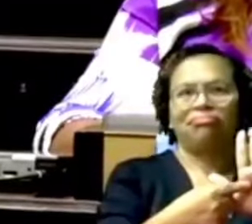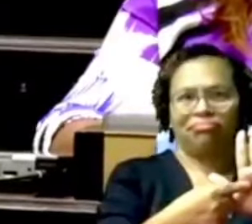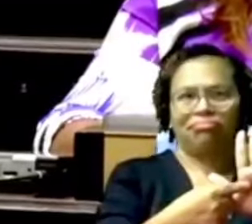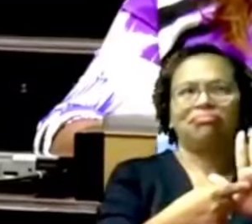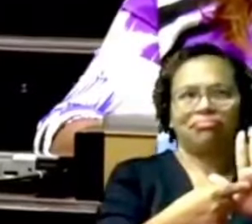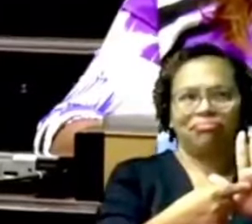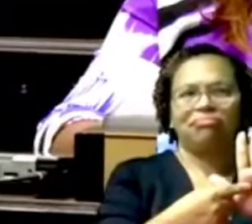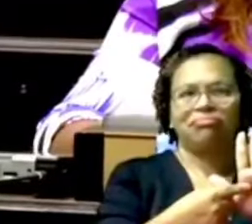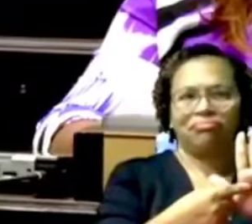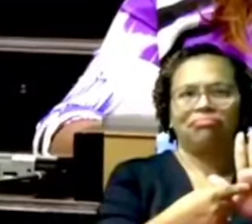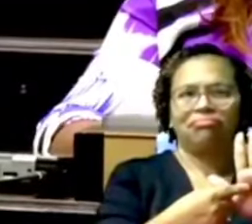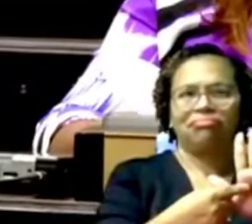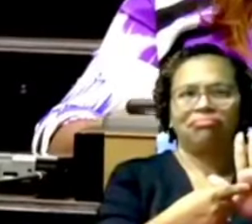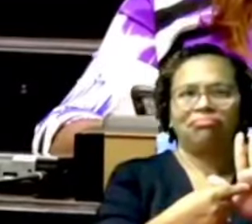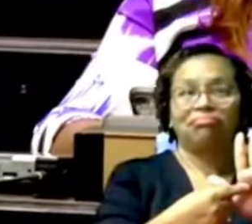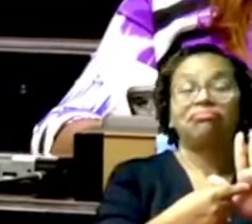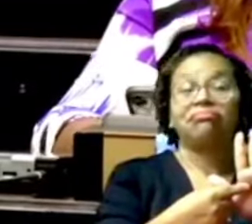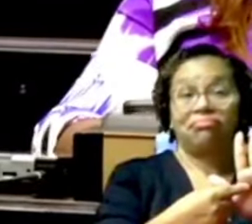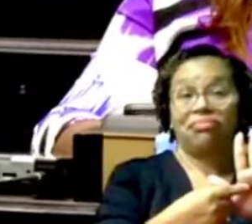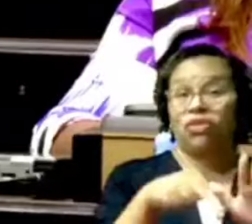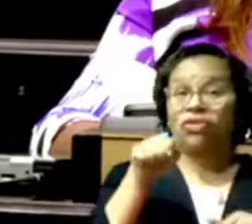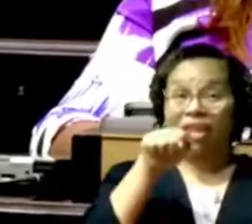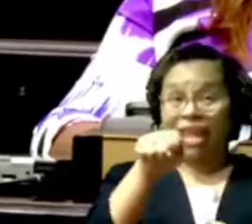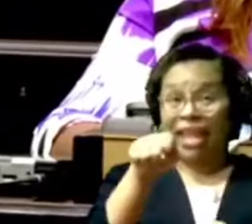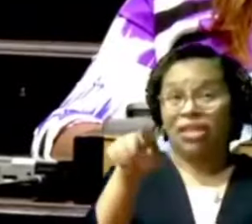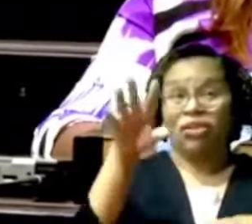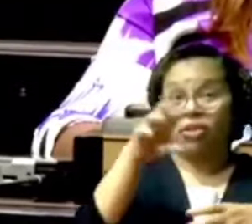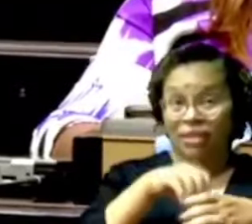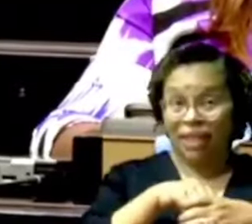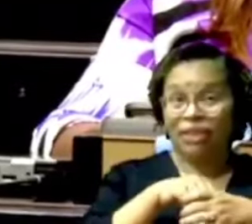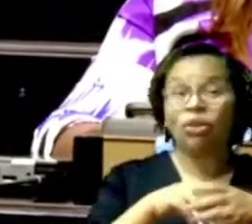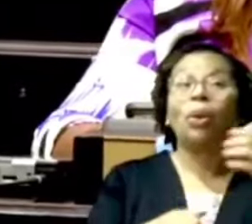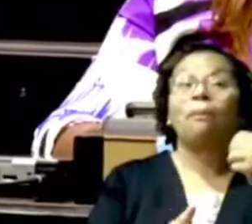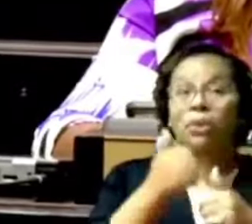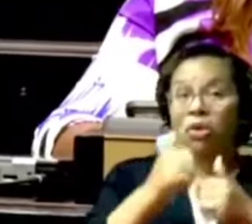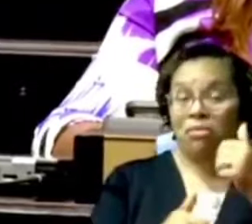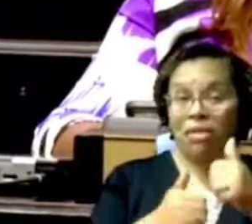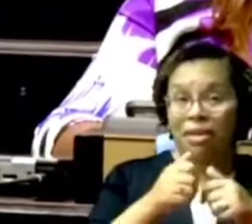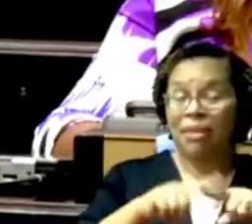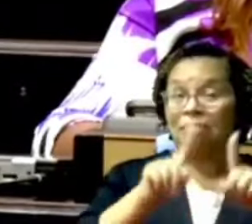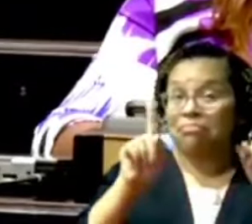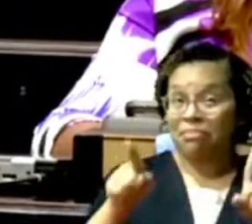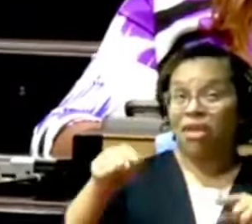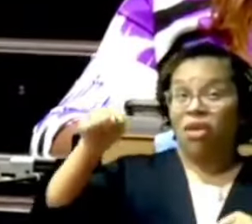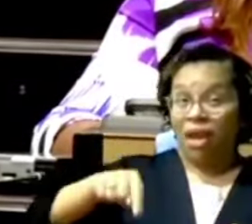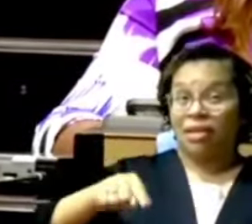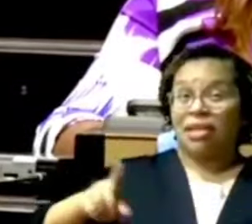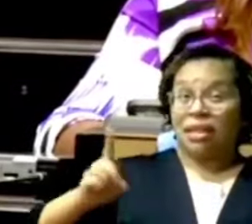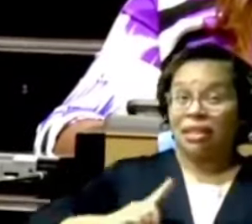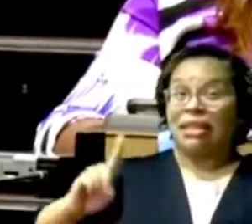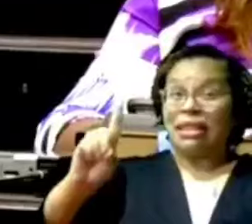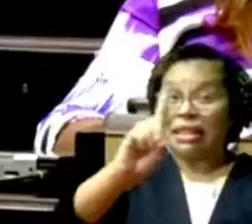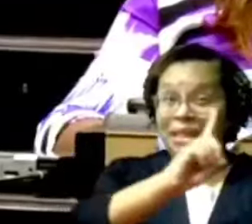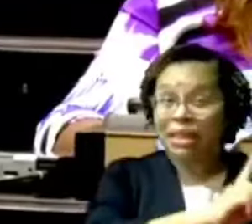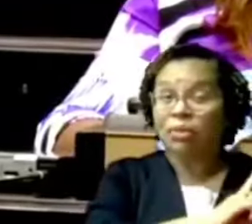Cuentas tiene un problema interno que no sé cuál es, pero la Cámara de Diputados en más de un